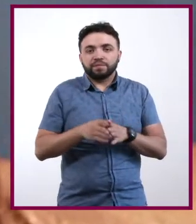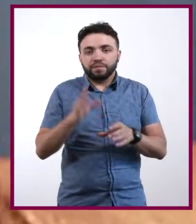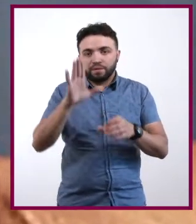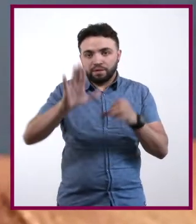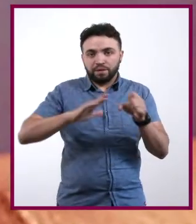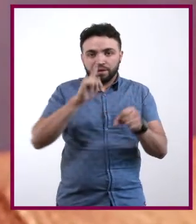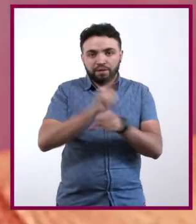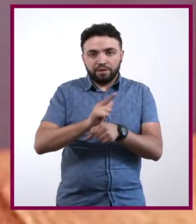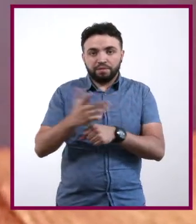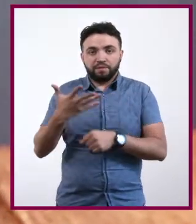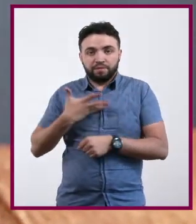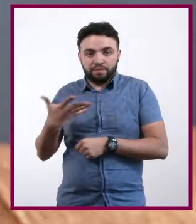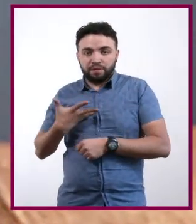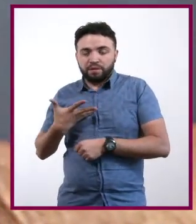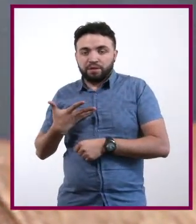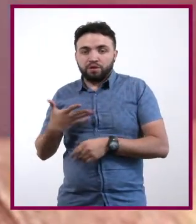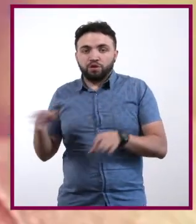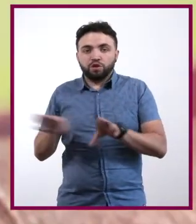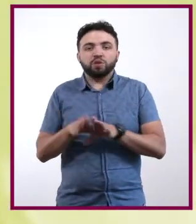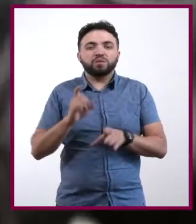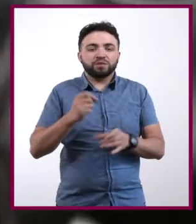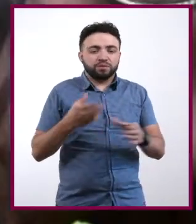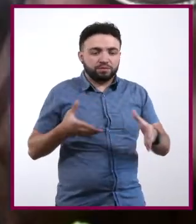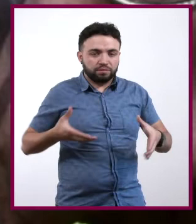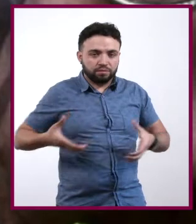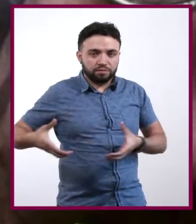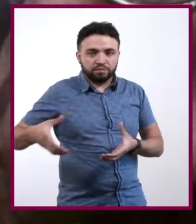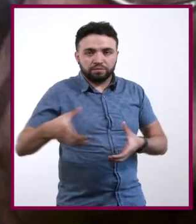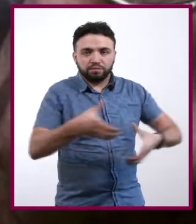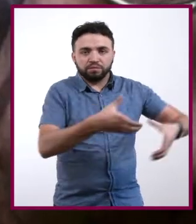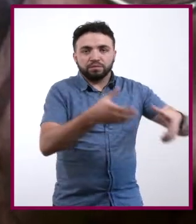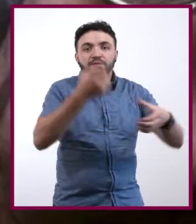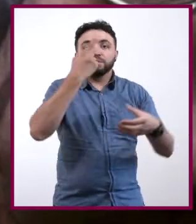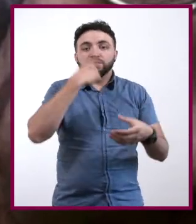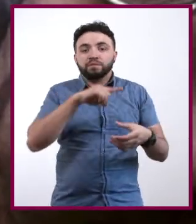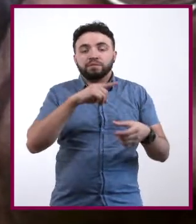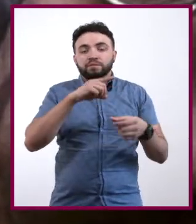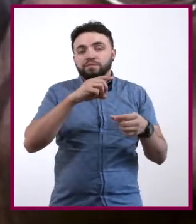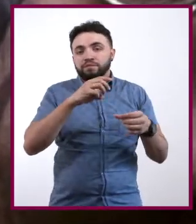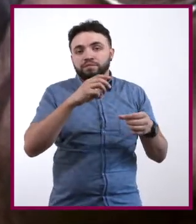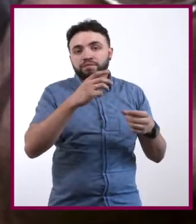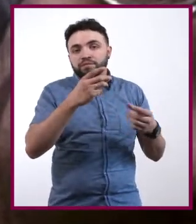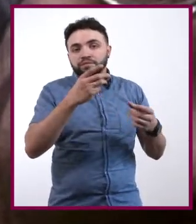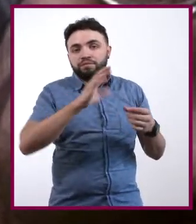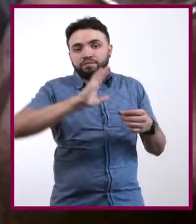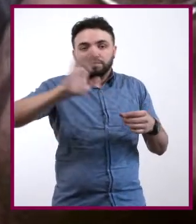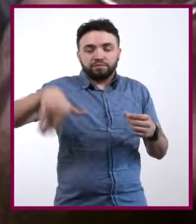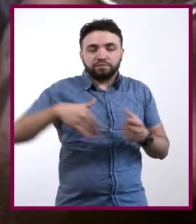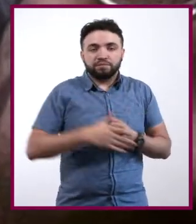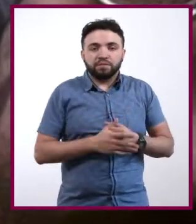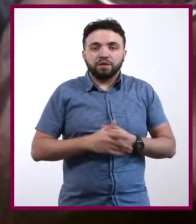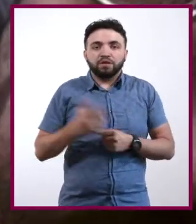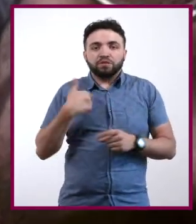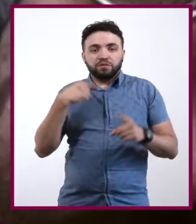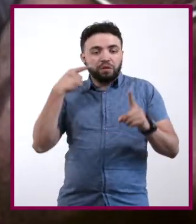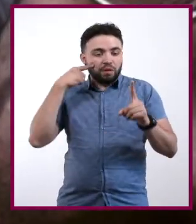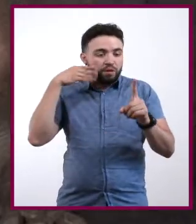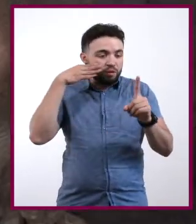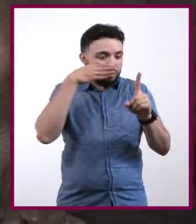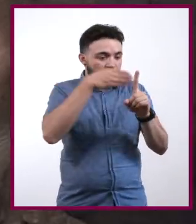como guía de los muertos al inframundo. Y perdemos de vista toda la cotidianidad que nosotros